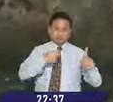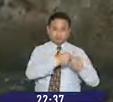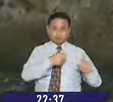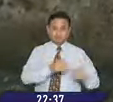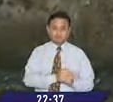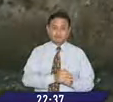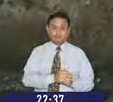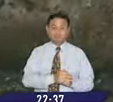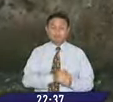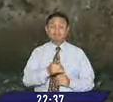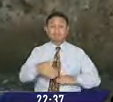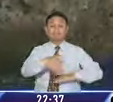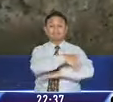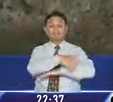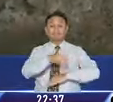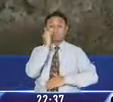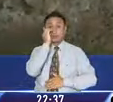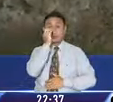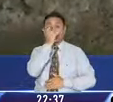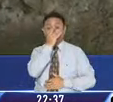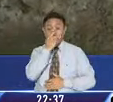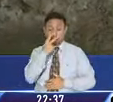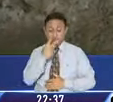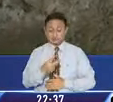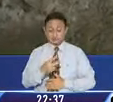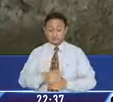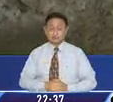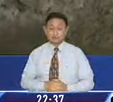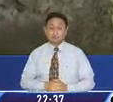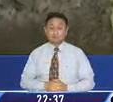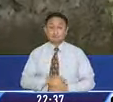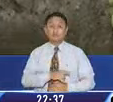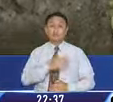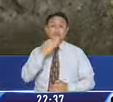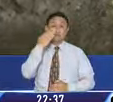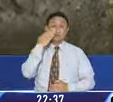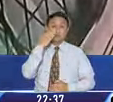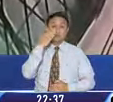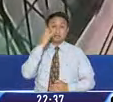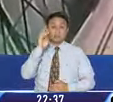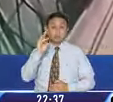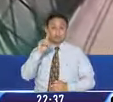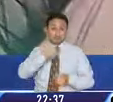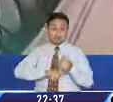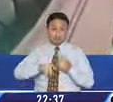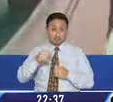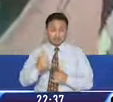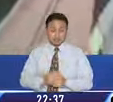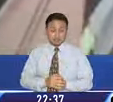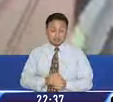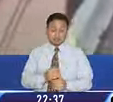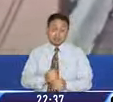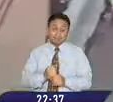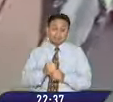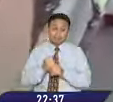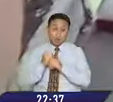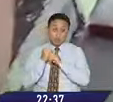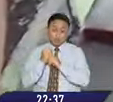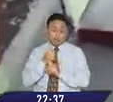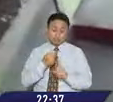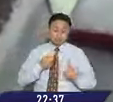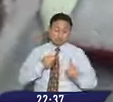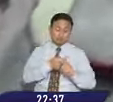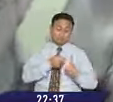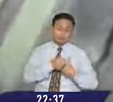Mientras en el callejón un ramo de flores custodia el alma bendita de la madre, esposa e hija que la obligaron a partir de este mundo